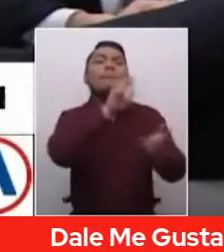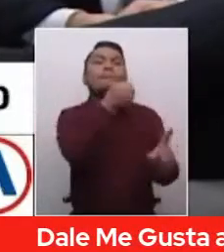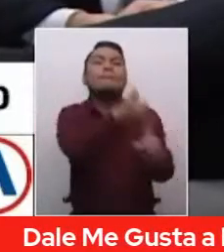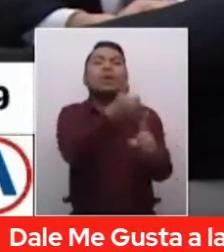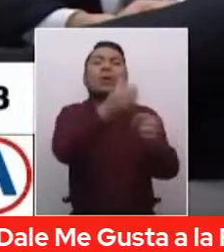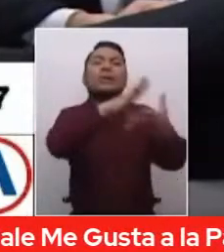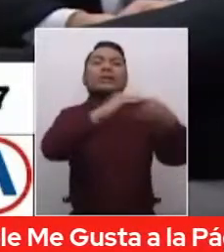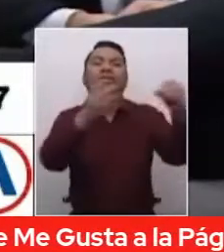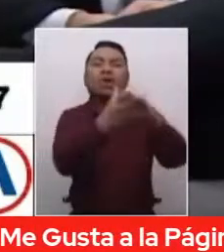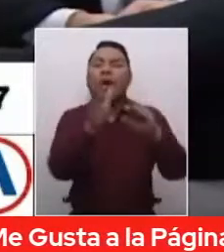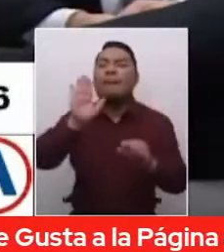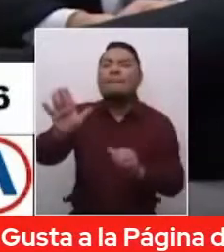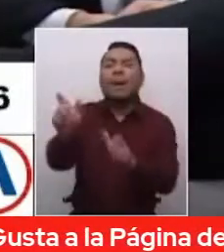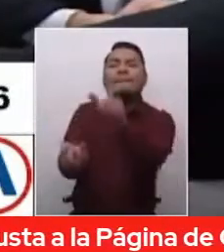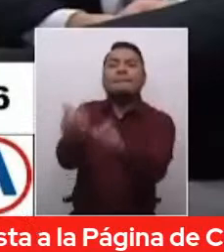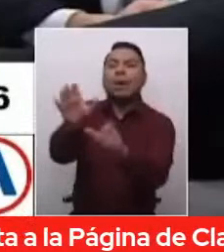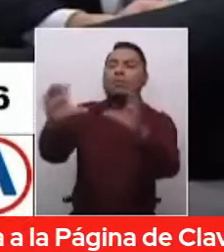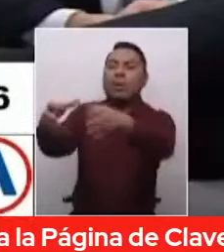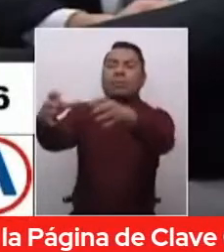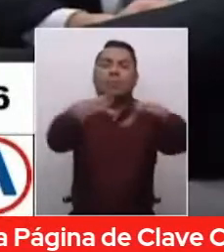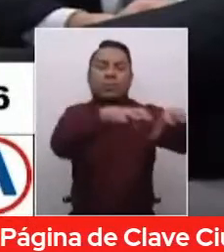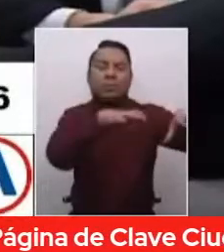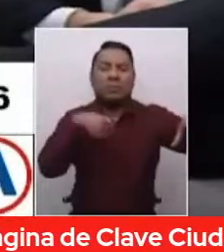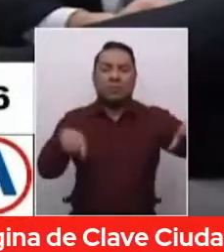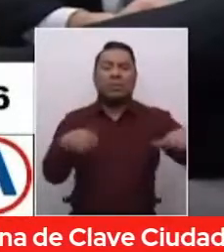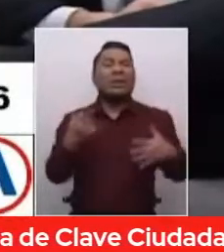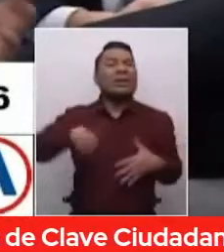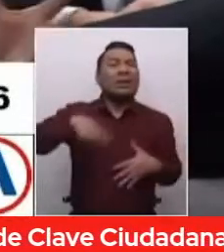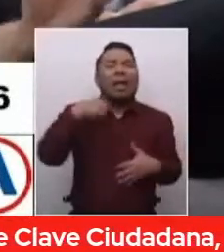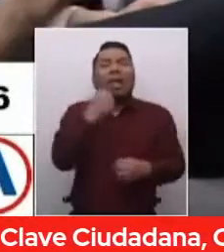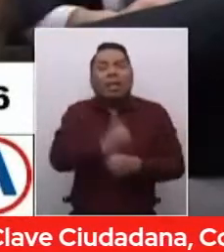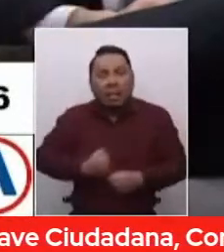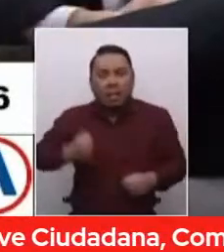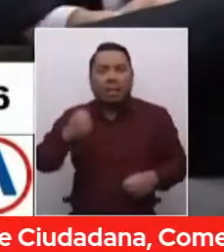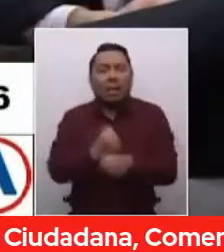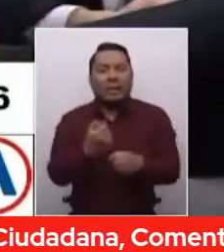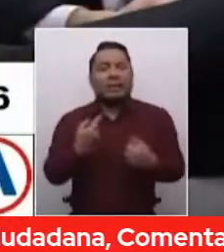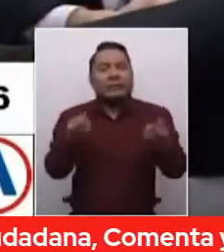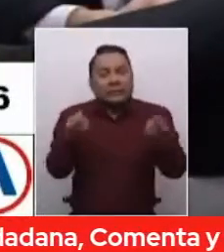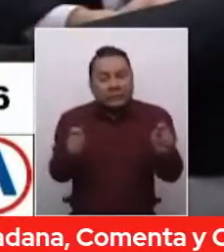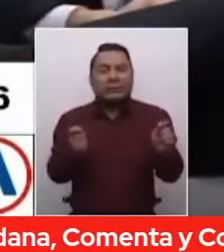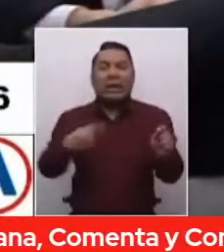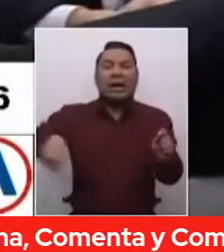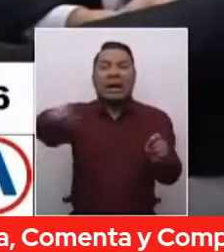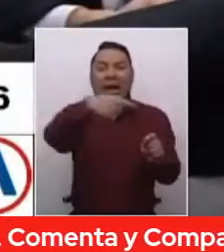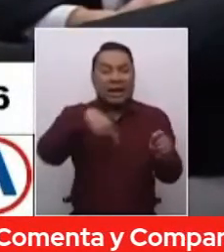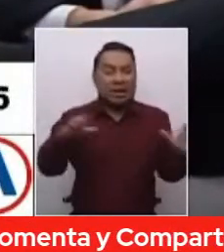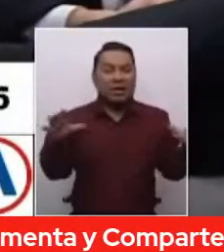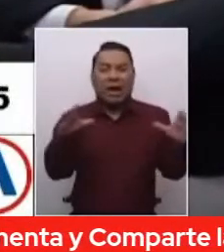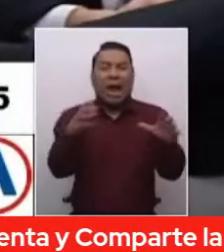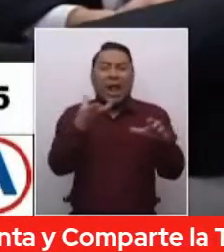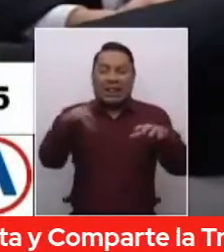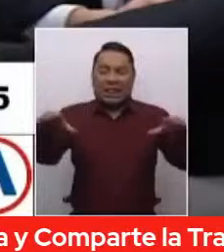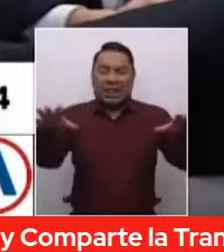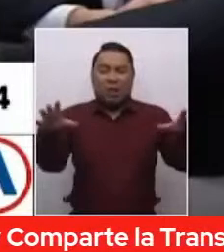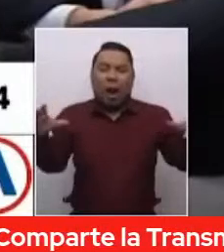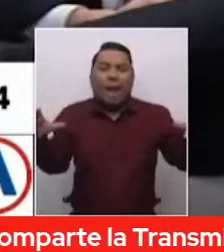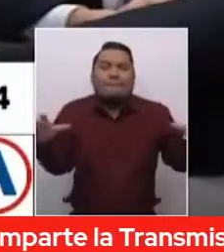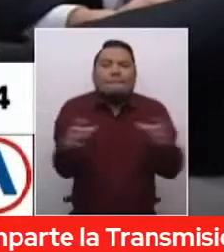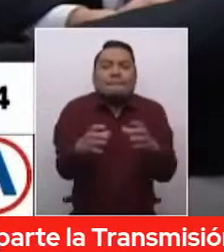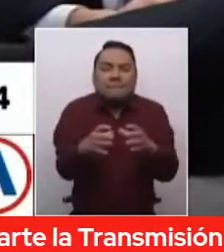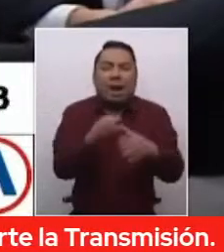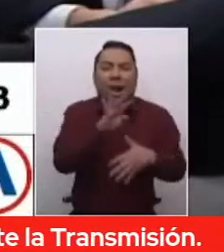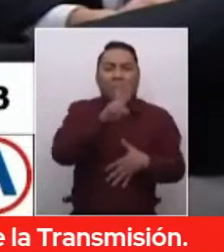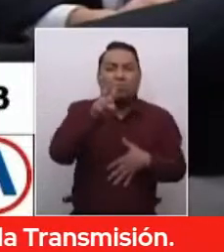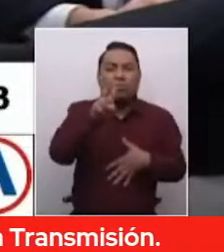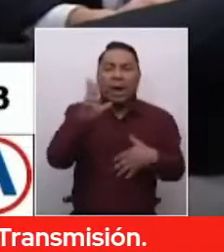propia soberanía, y perder el tiempo, desgastarse en tratar de aplicar o reducir la cantidad de distritos de los